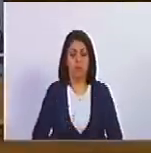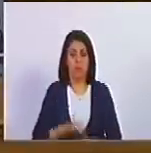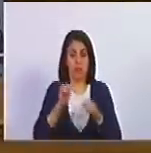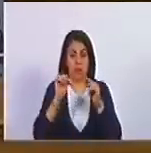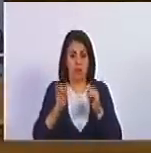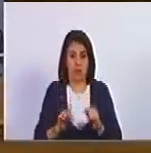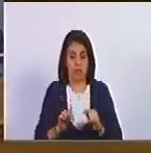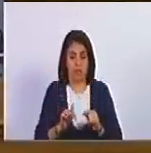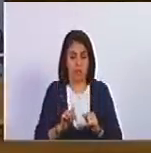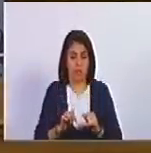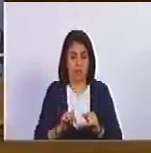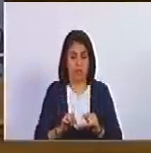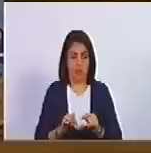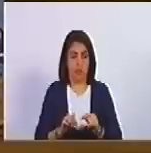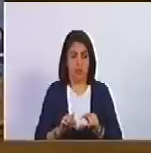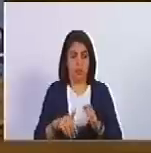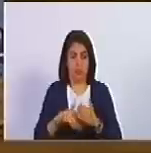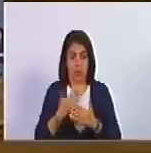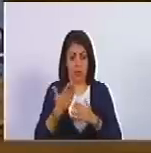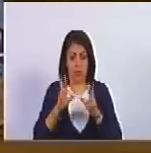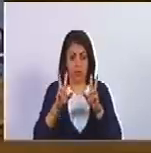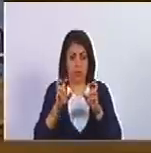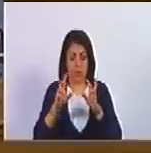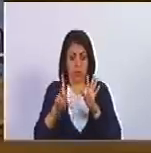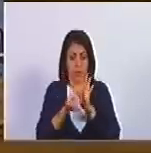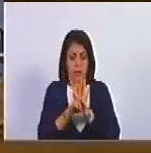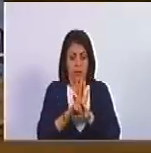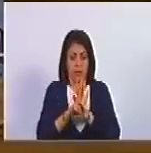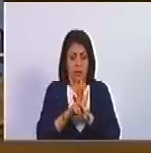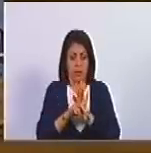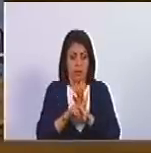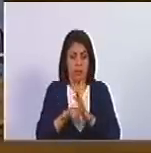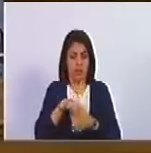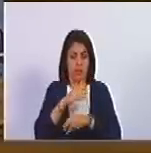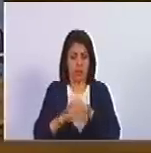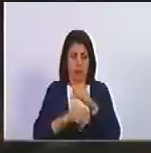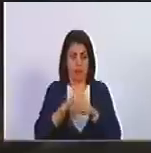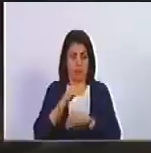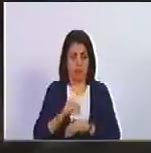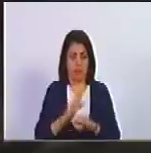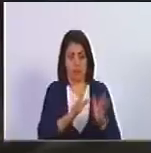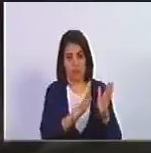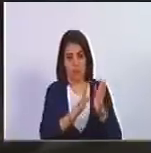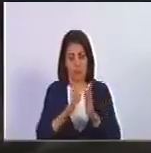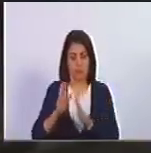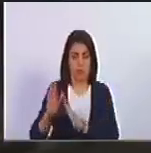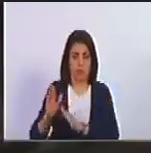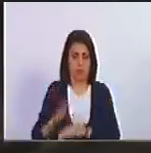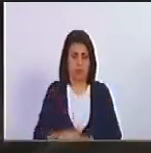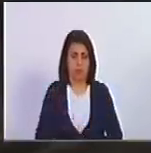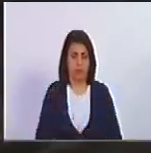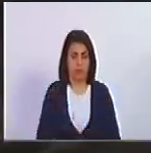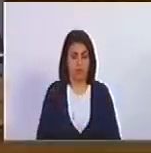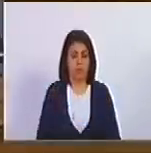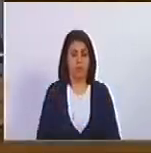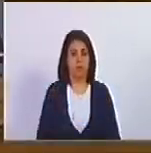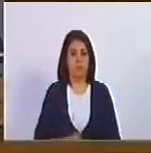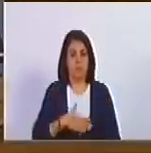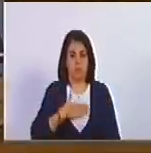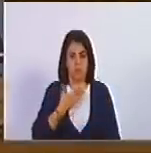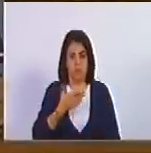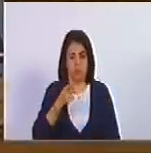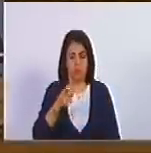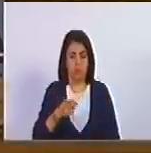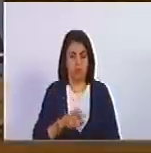esta moderna ley, novedosa ley, que viene a armonizar las